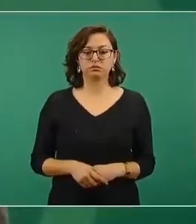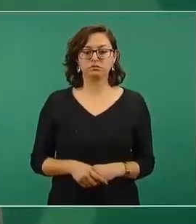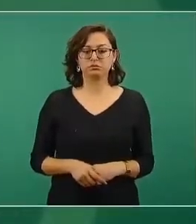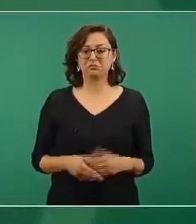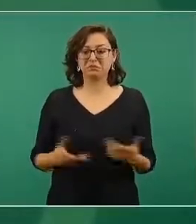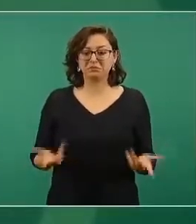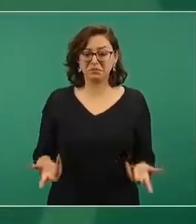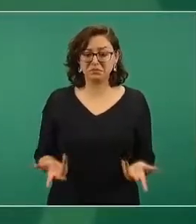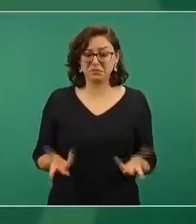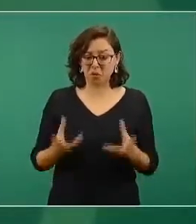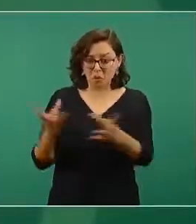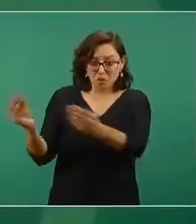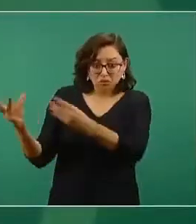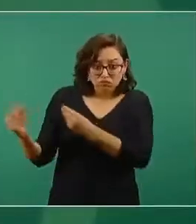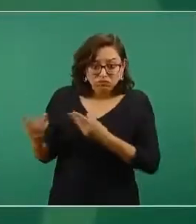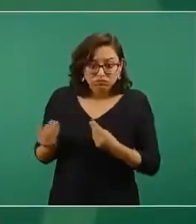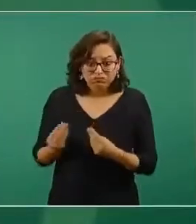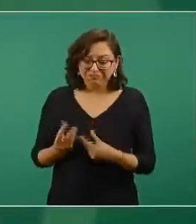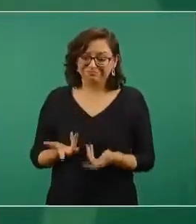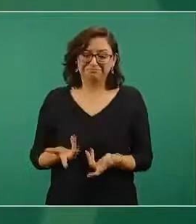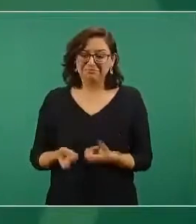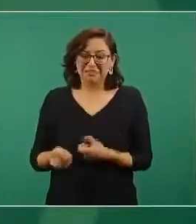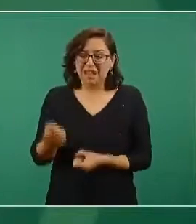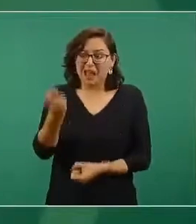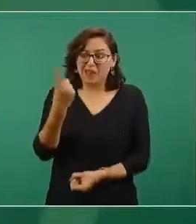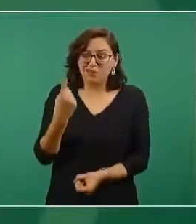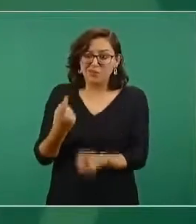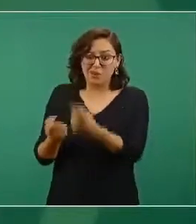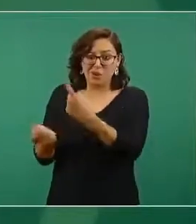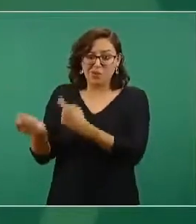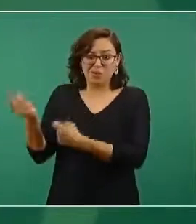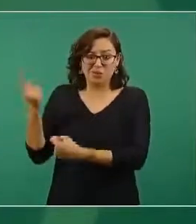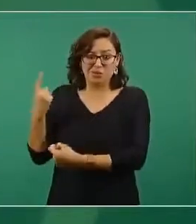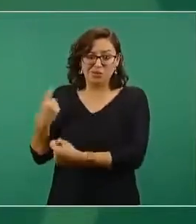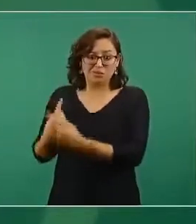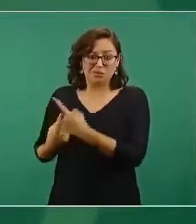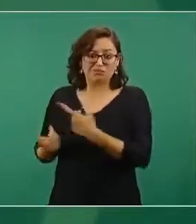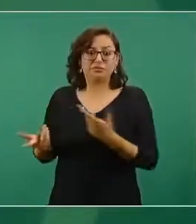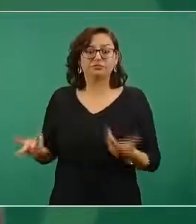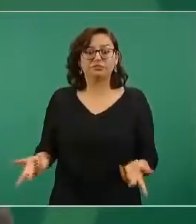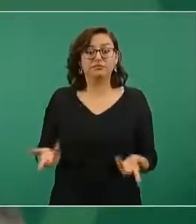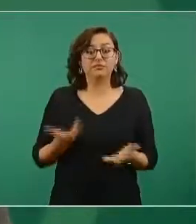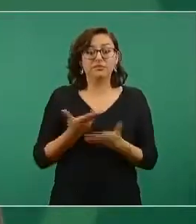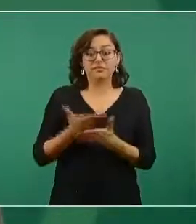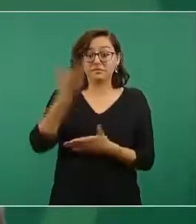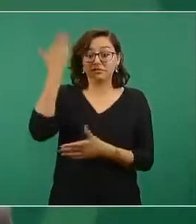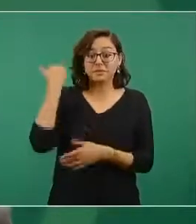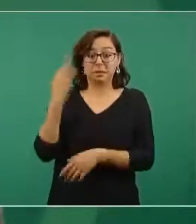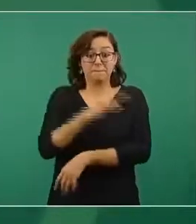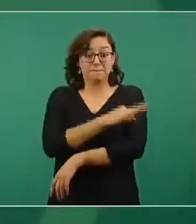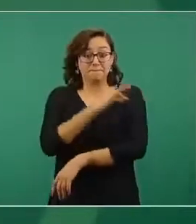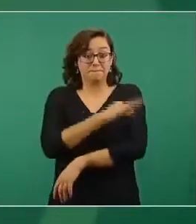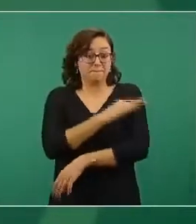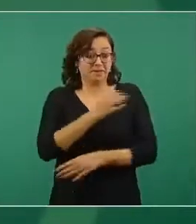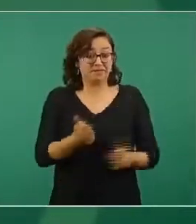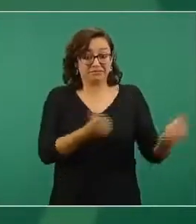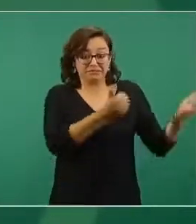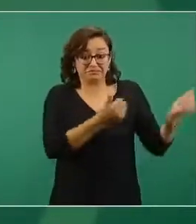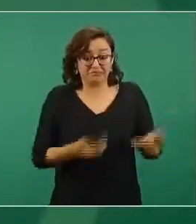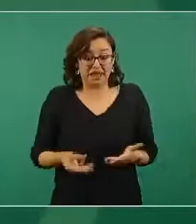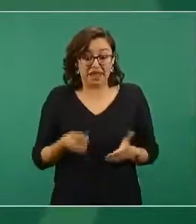Realmente son casos puntuales. Al principio, cuando llegaban 3,000 dosis, pues igual hicieron más ruido